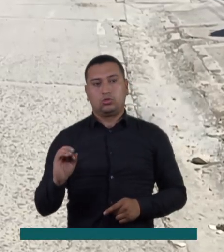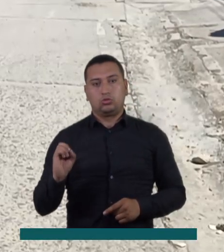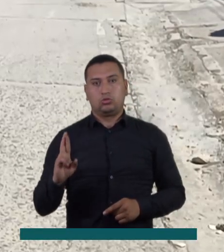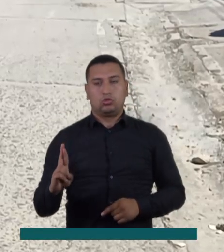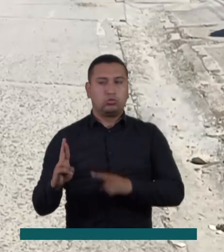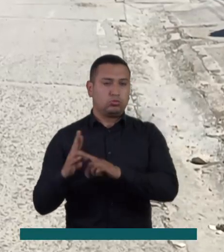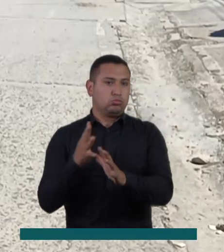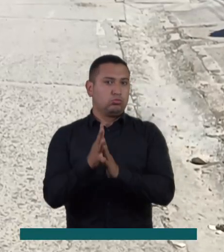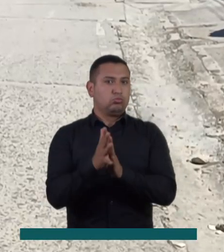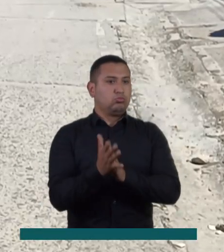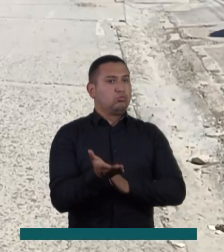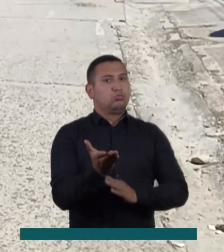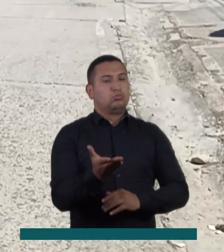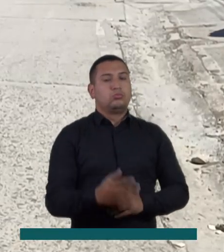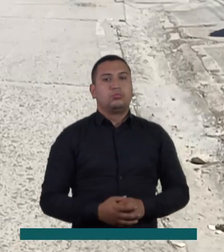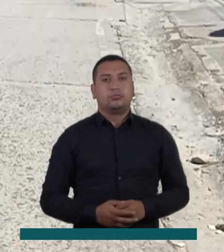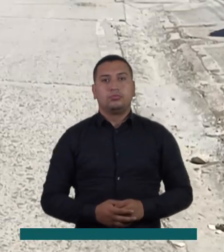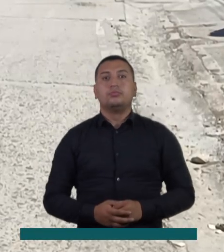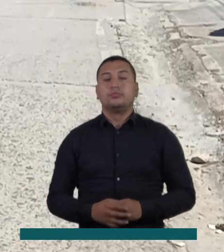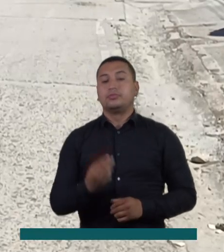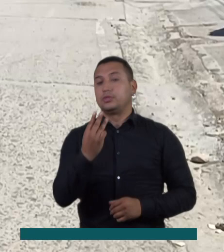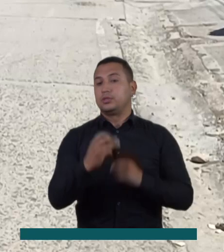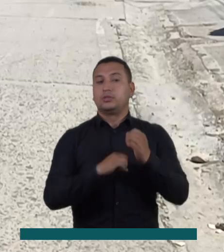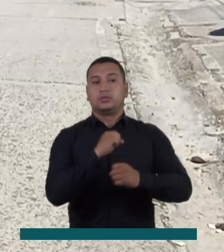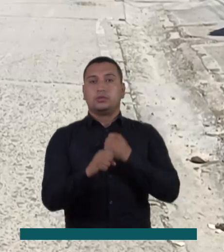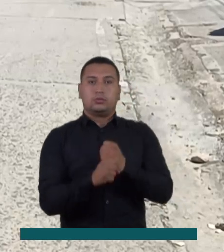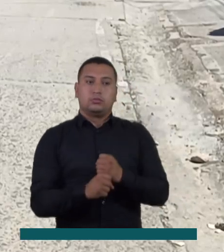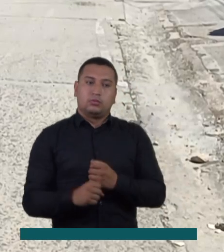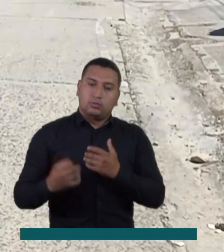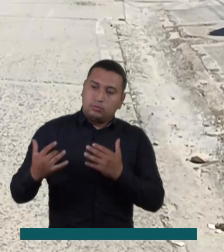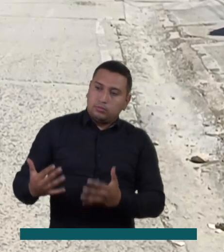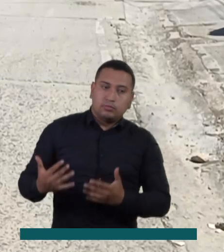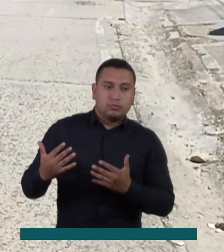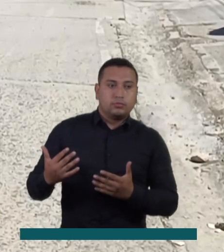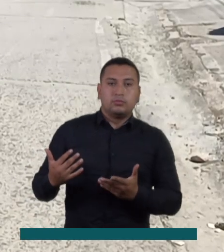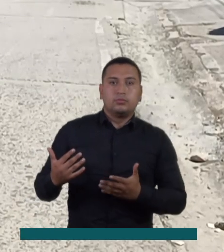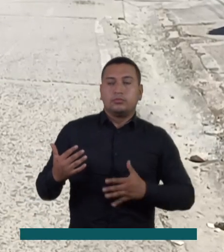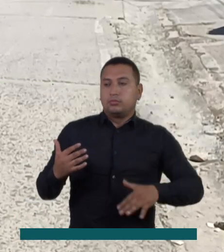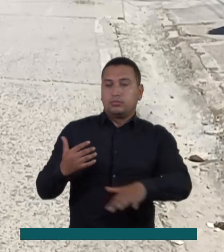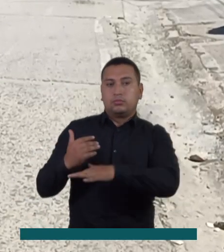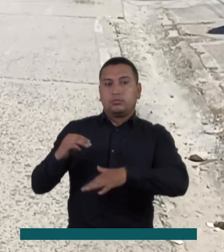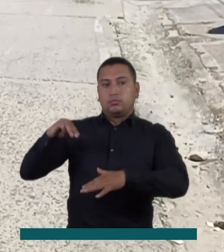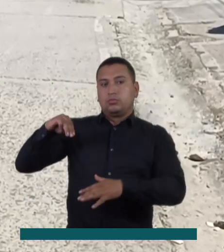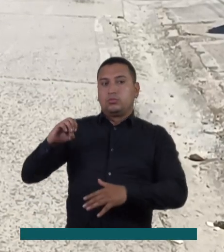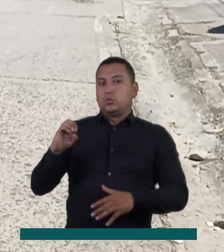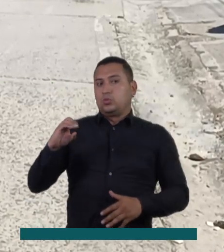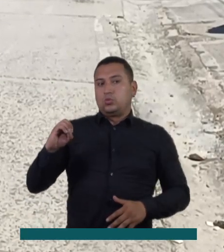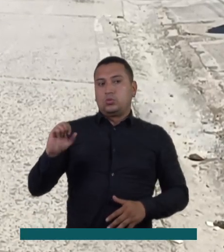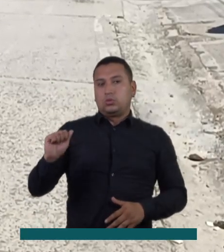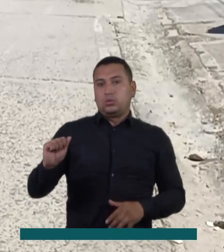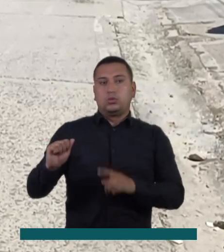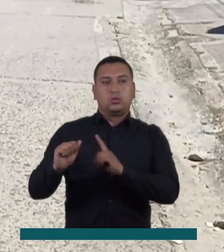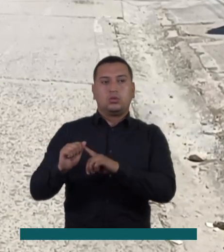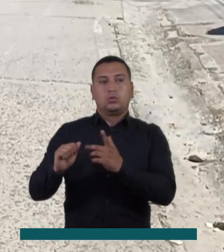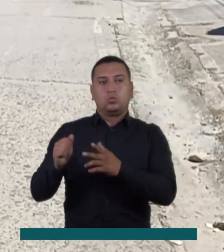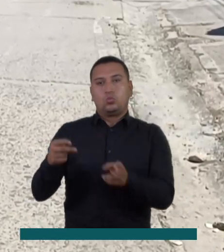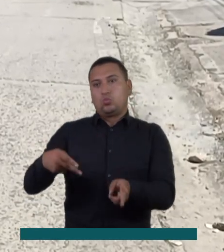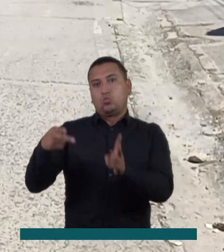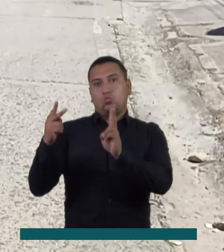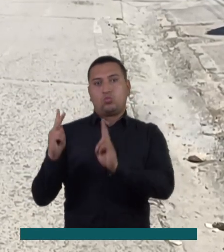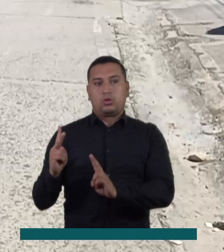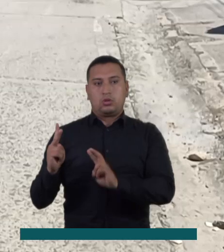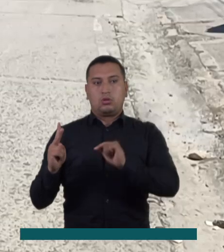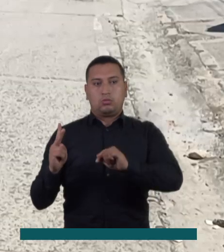Después de más de tres años de espera y para solucionar la movilidad de la ciudad de Mocoa, se entrega por fin el puente sobre el río Sangoyaco, que une